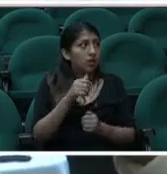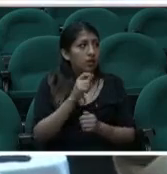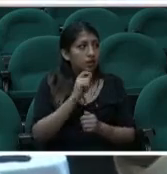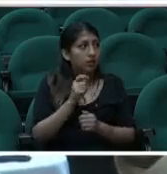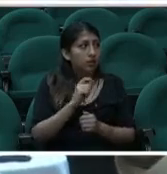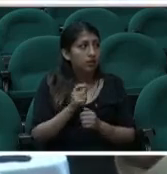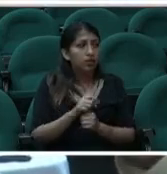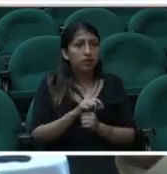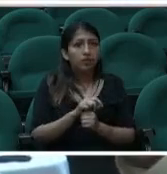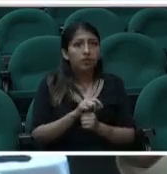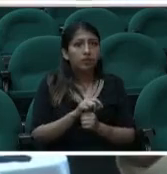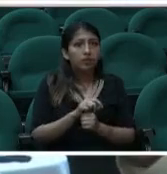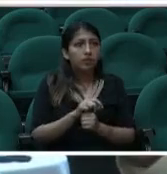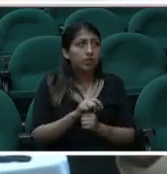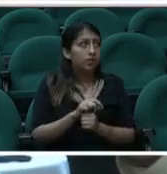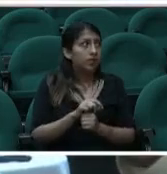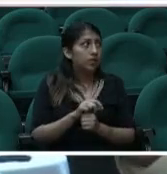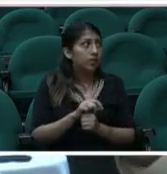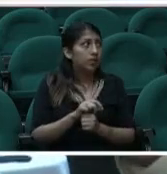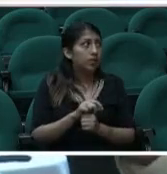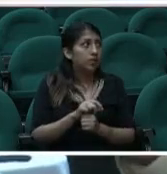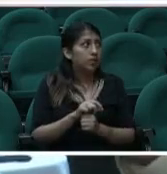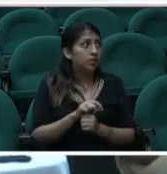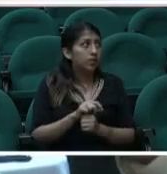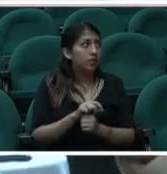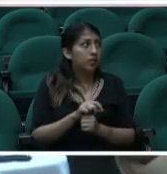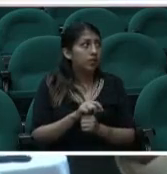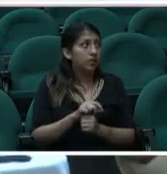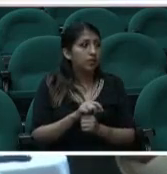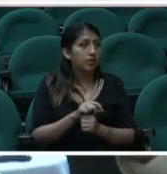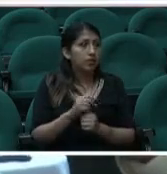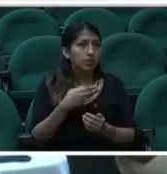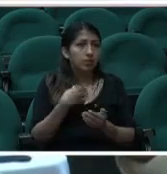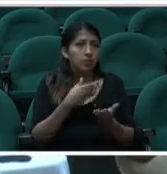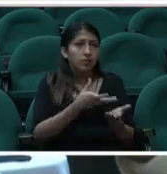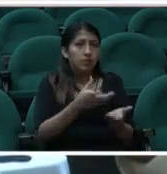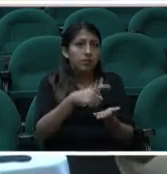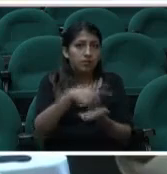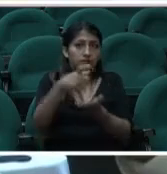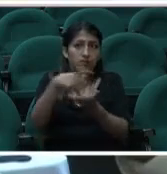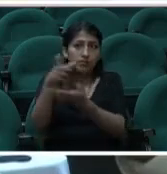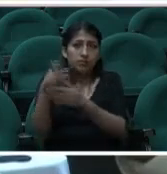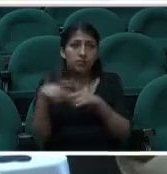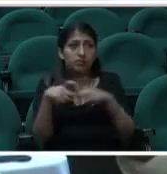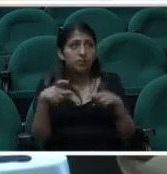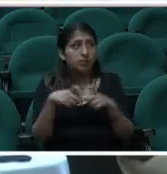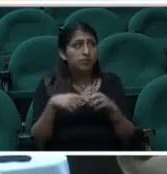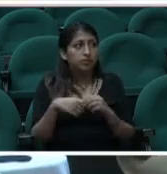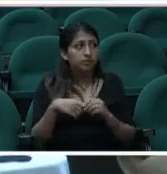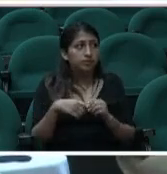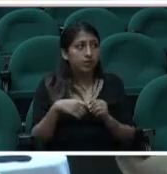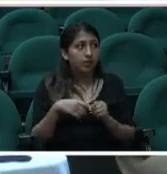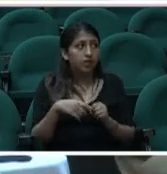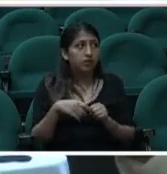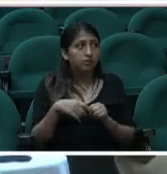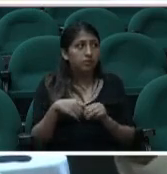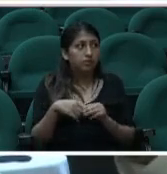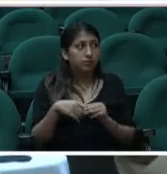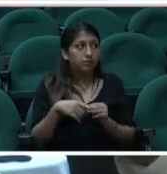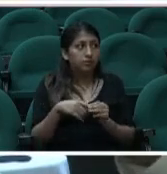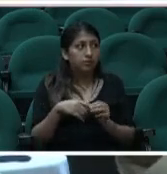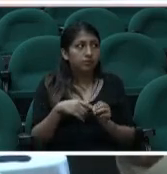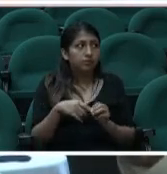bueno ahora si la chica de protocolo por favor viene retirando los los sobres y nos hace el favor de